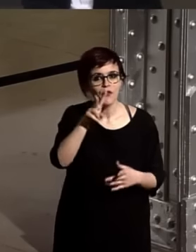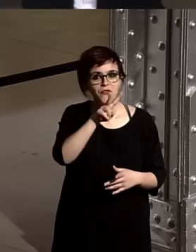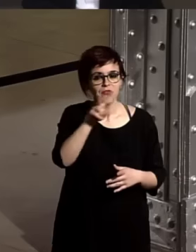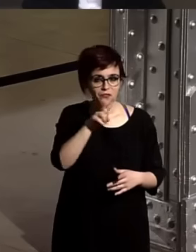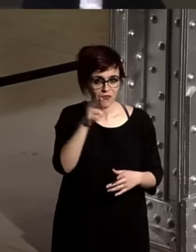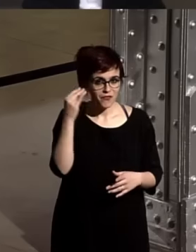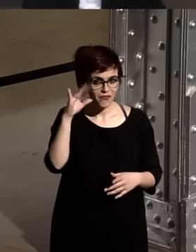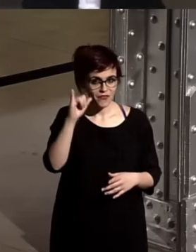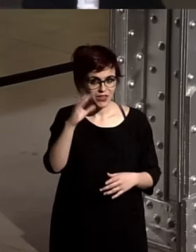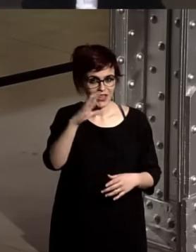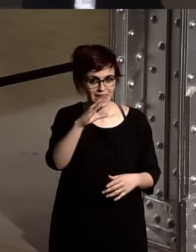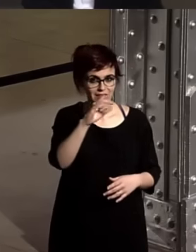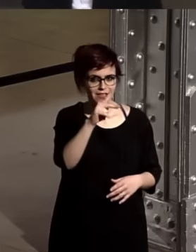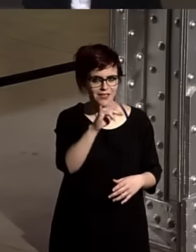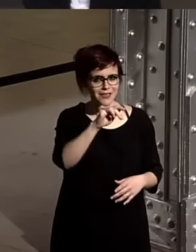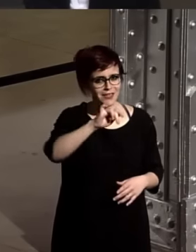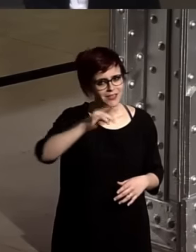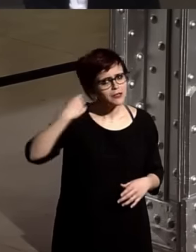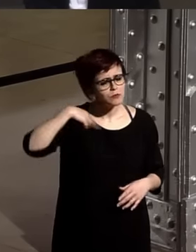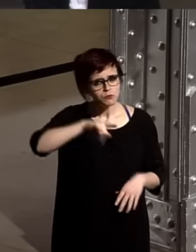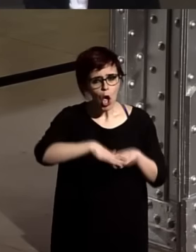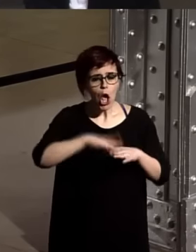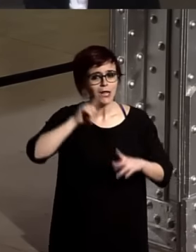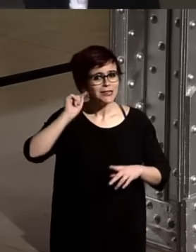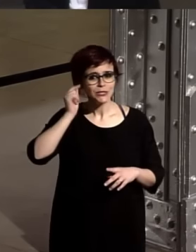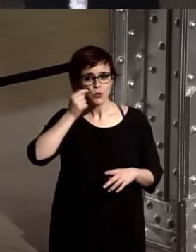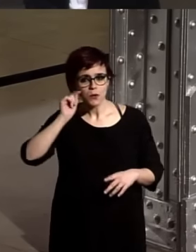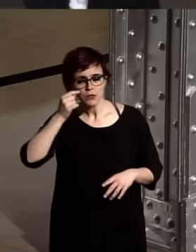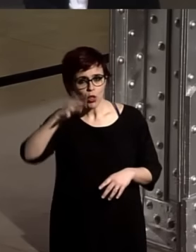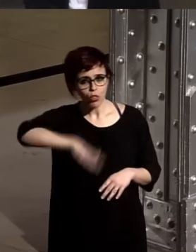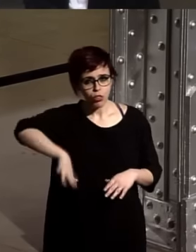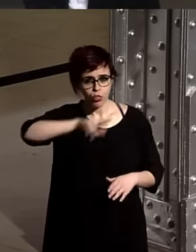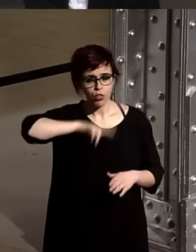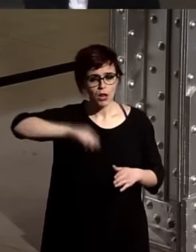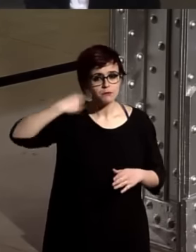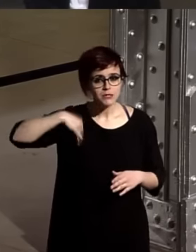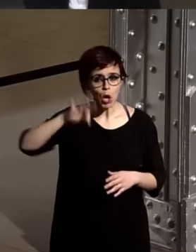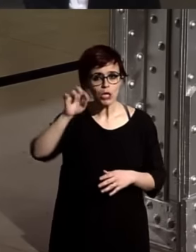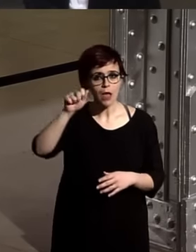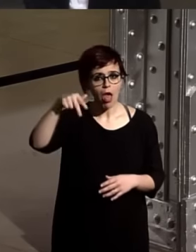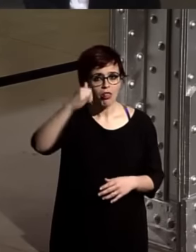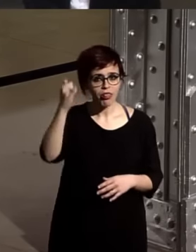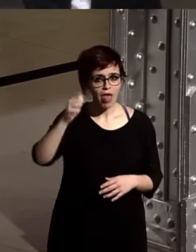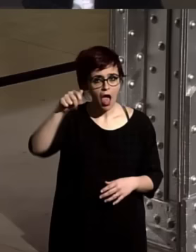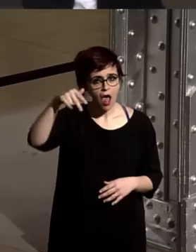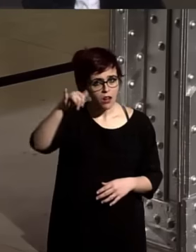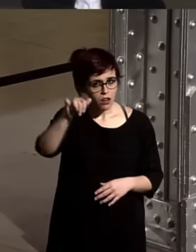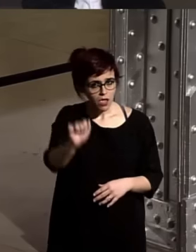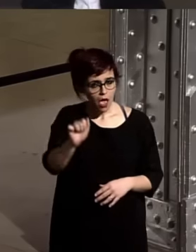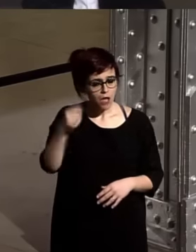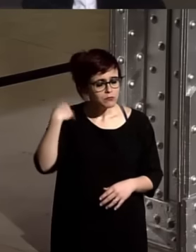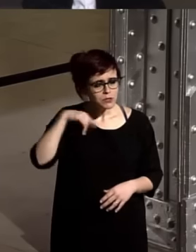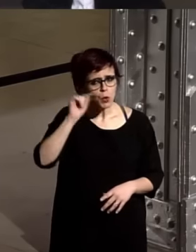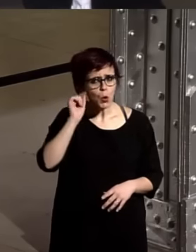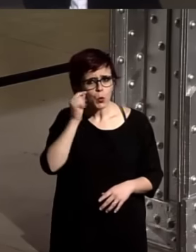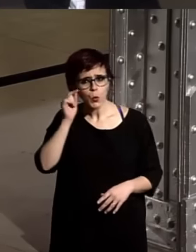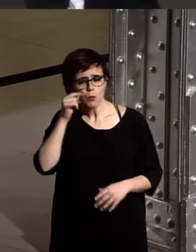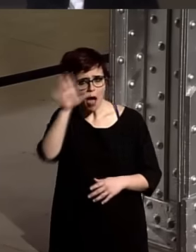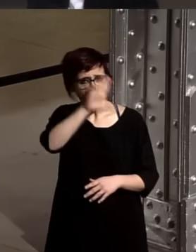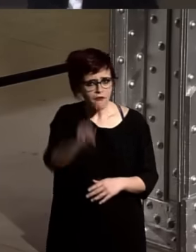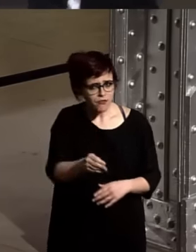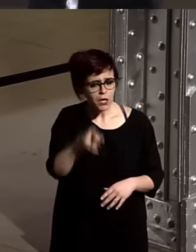hicieron grandísimos descubrimientos juntos en la garganta de Dubai en tanzania pero no viene ninguno más la historia de la ciencia